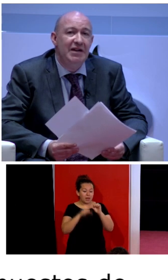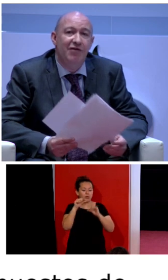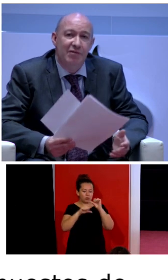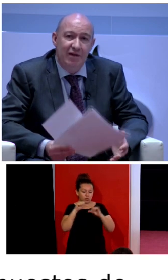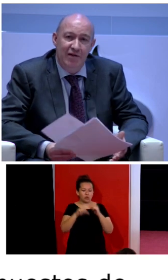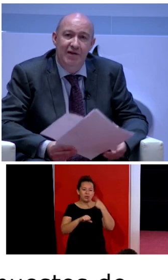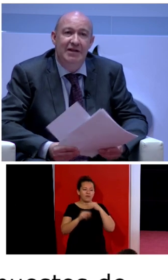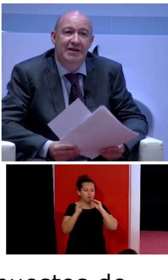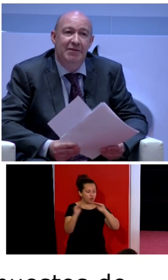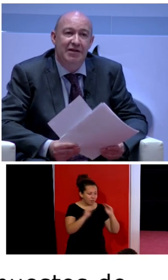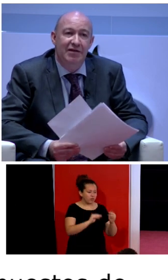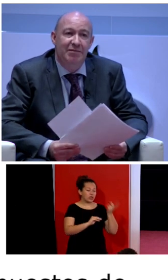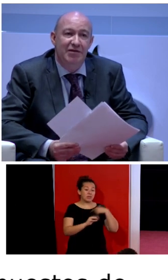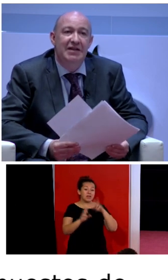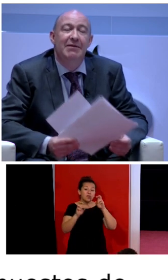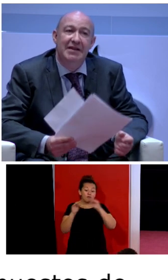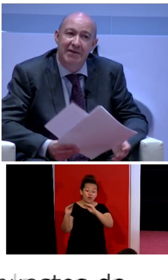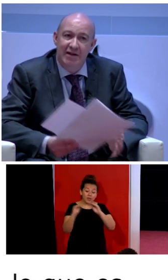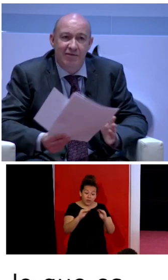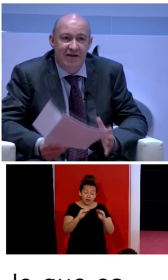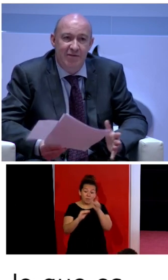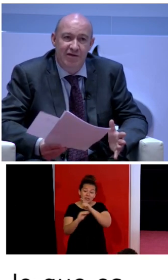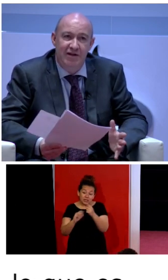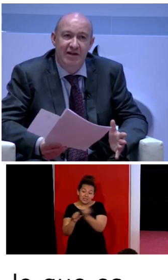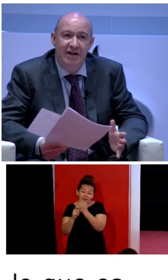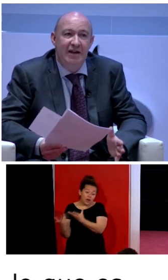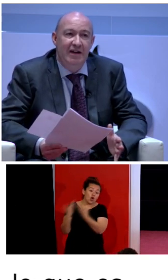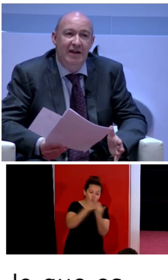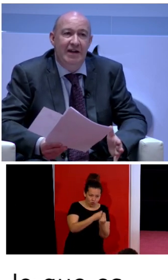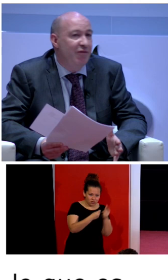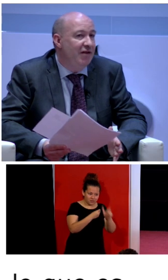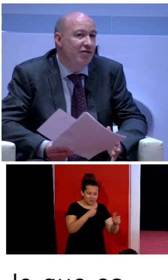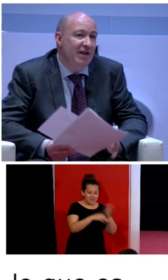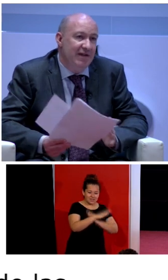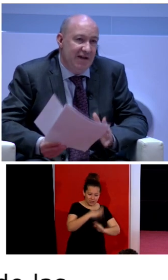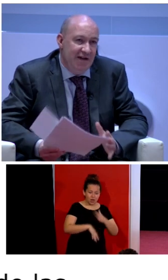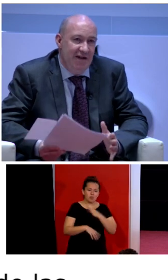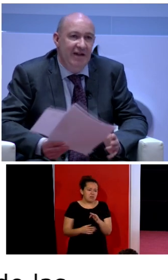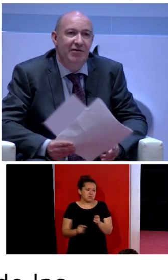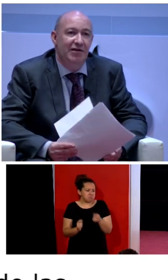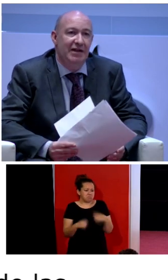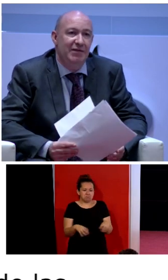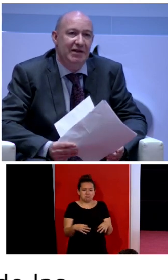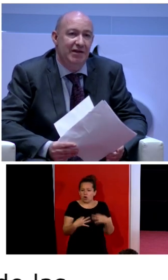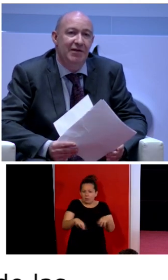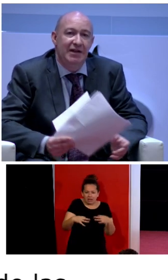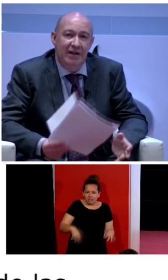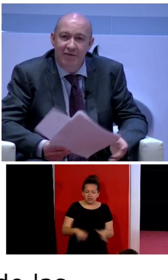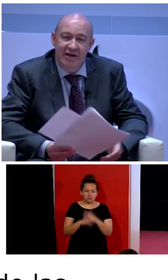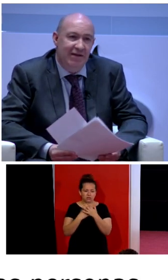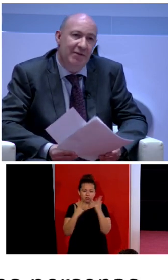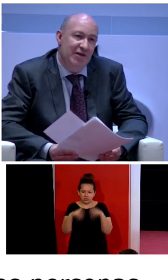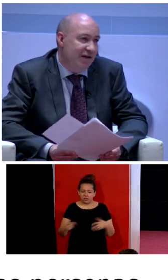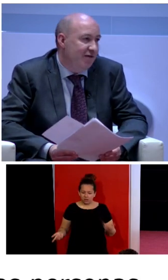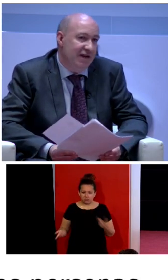también la formación y el tratamiento de las personas que van a trabajar con estas personas, que puedan normalizar la situación de la administración en la